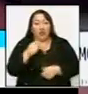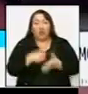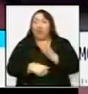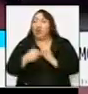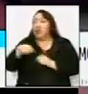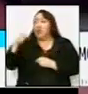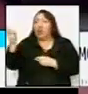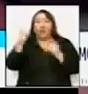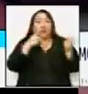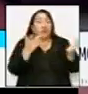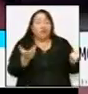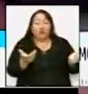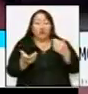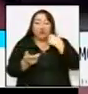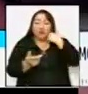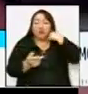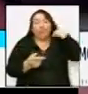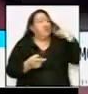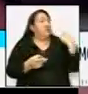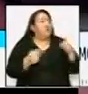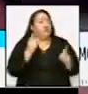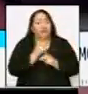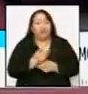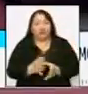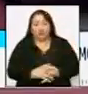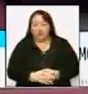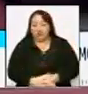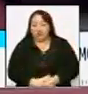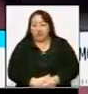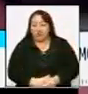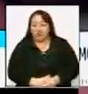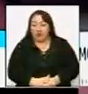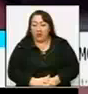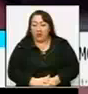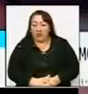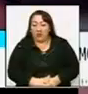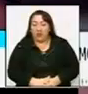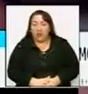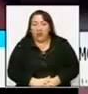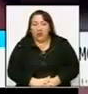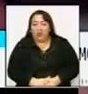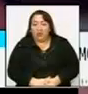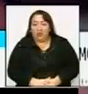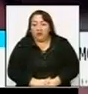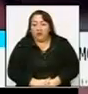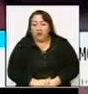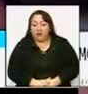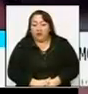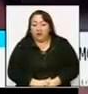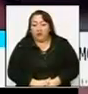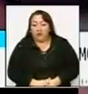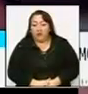renuncia ante una persona con quien has tenido contacto directo. Si no te recibe el partido la renuncia,